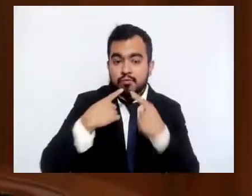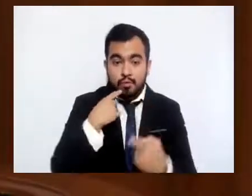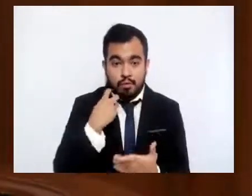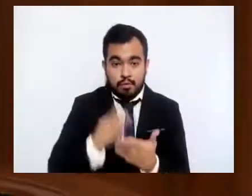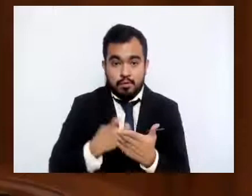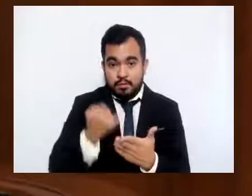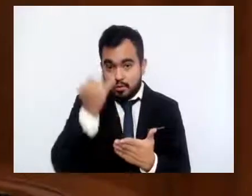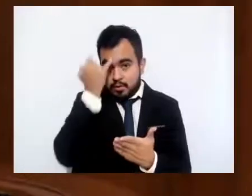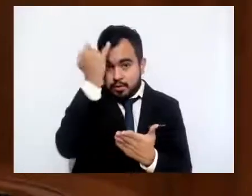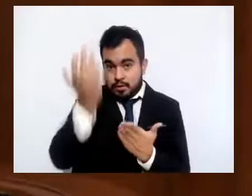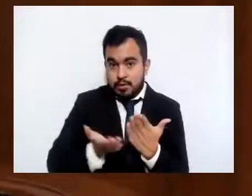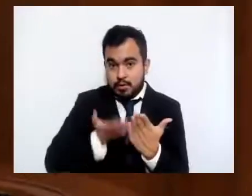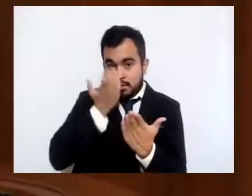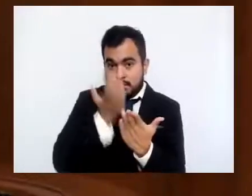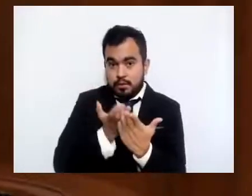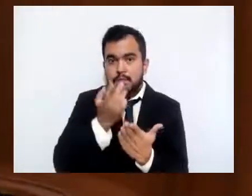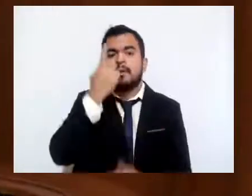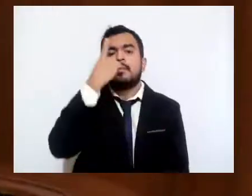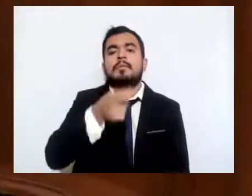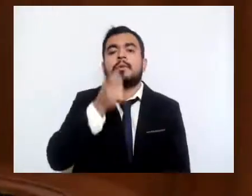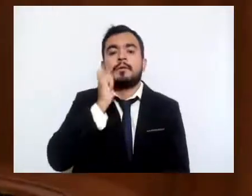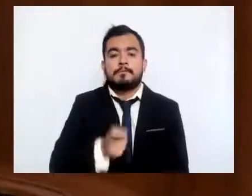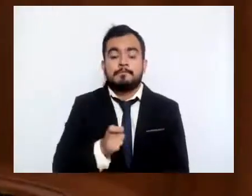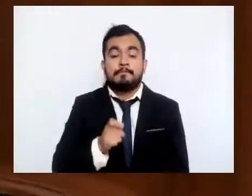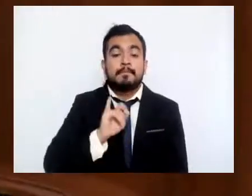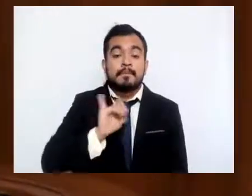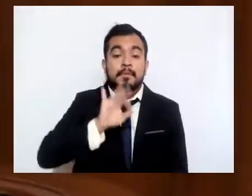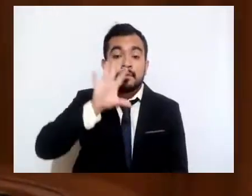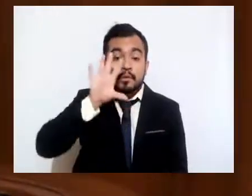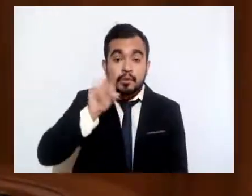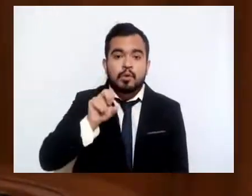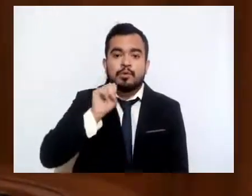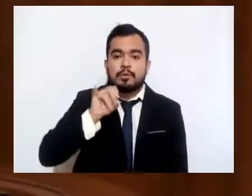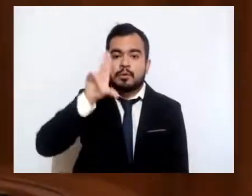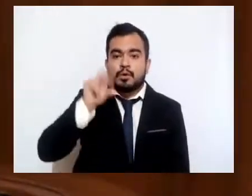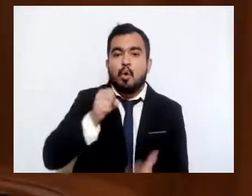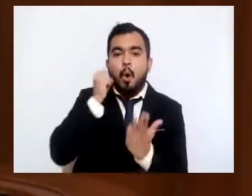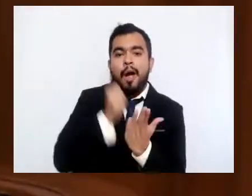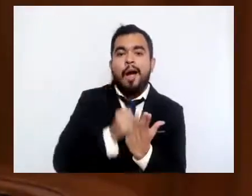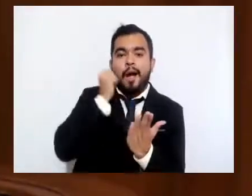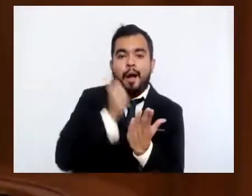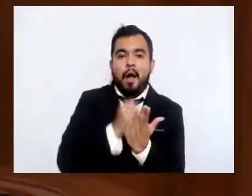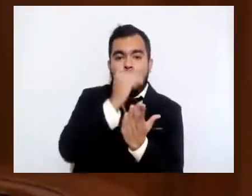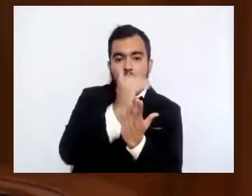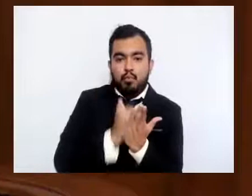que, de estimar lo correcto, se apruebe en sus términos.